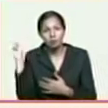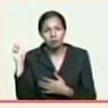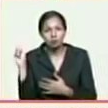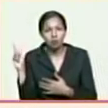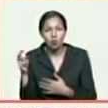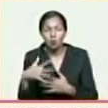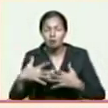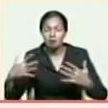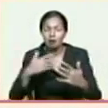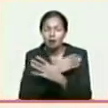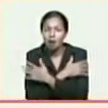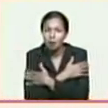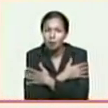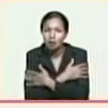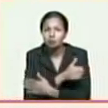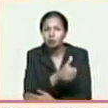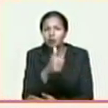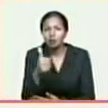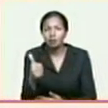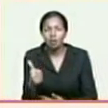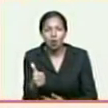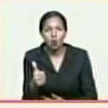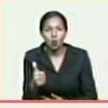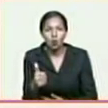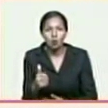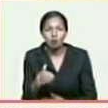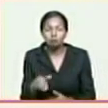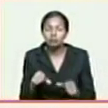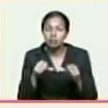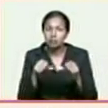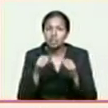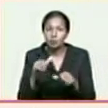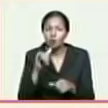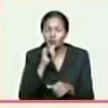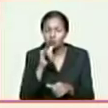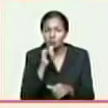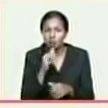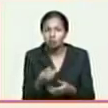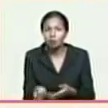todo el pueblo de Venezuela. Seguiremos informando en el momento en que aparezca